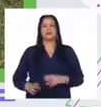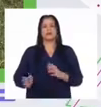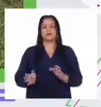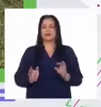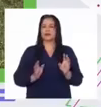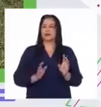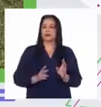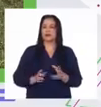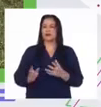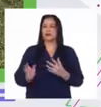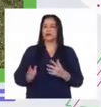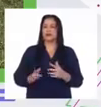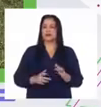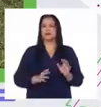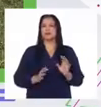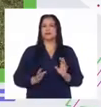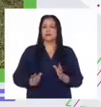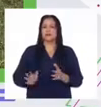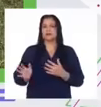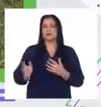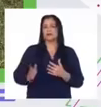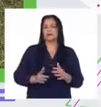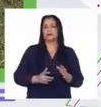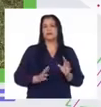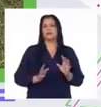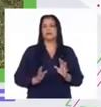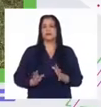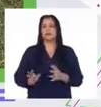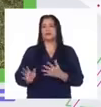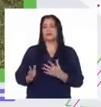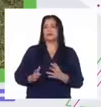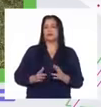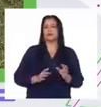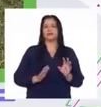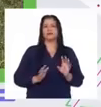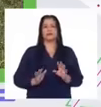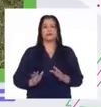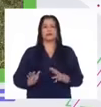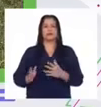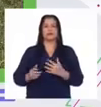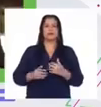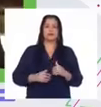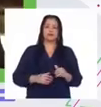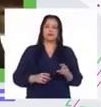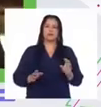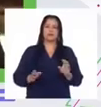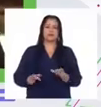ama unchamanta ama pinya wanki.